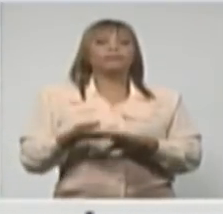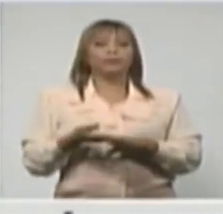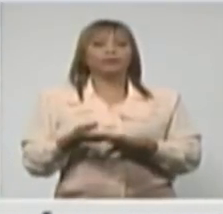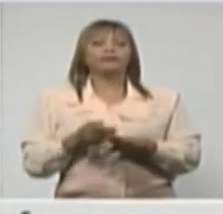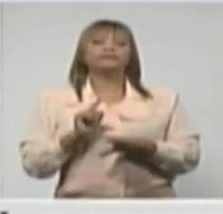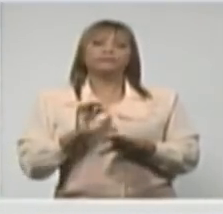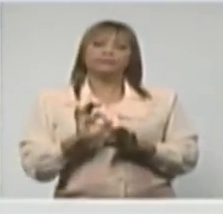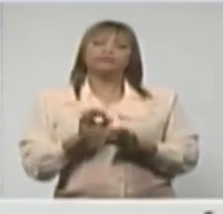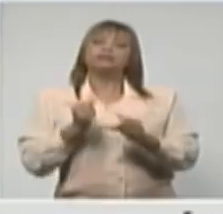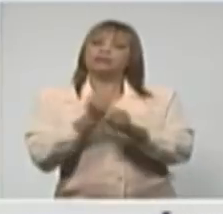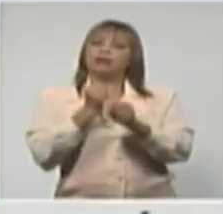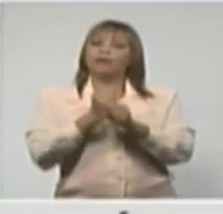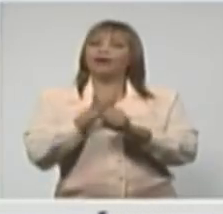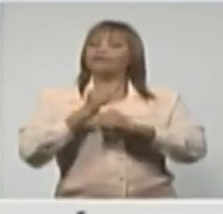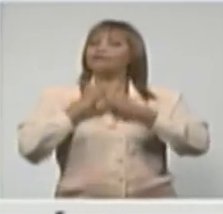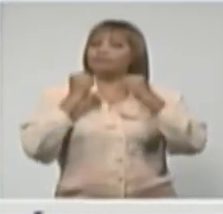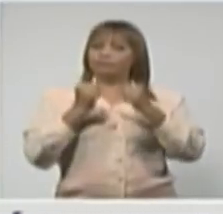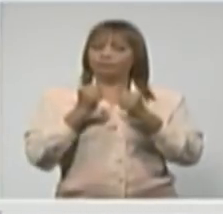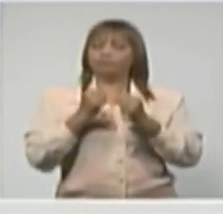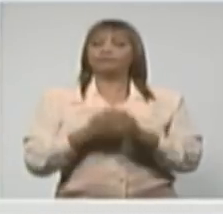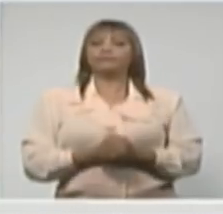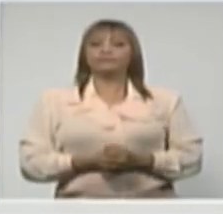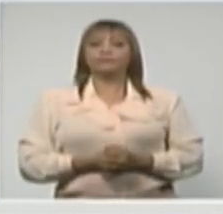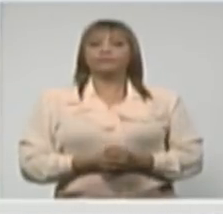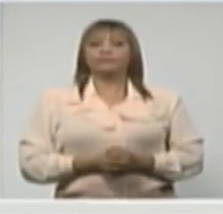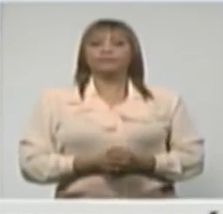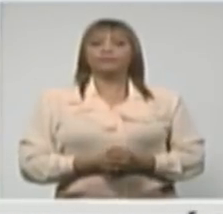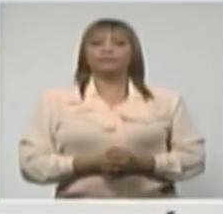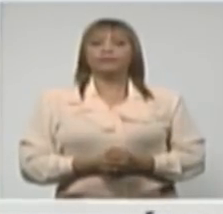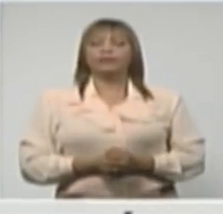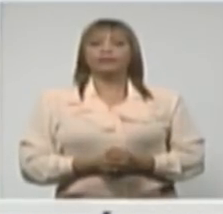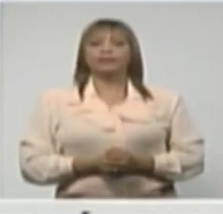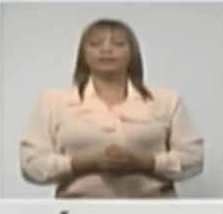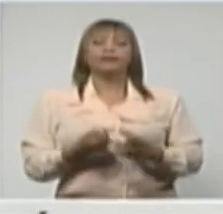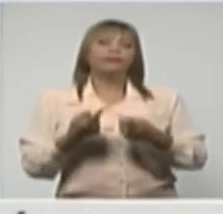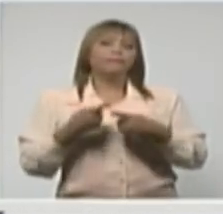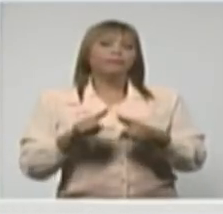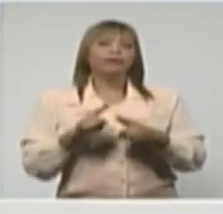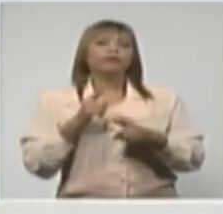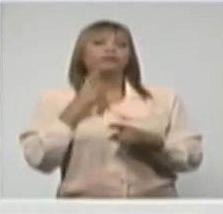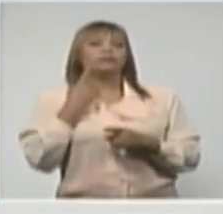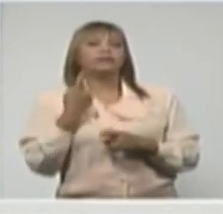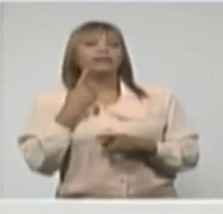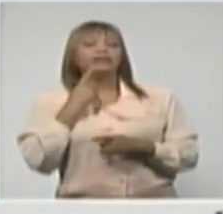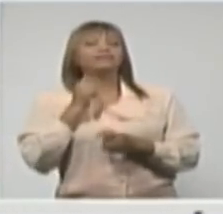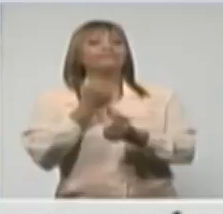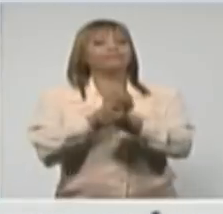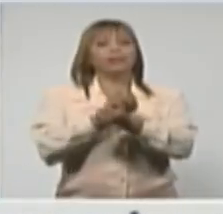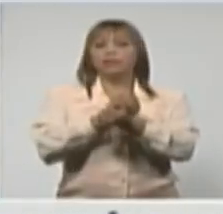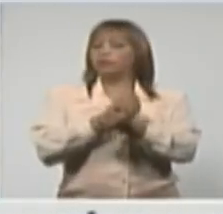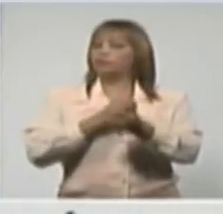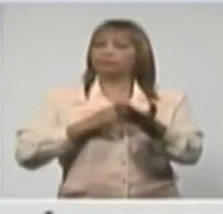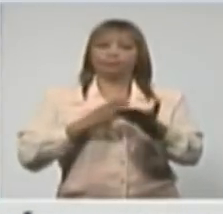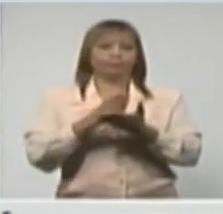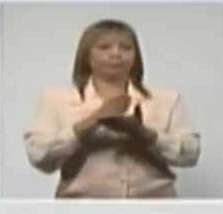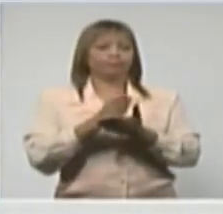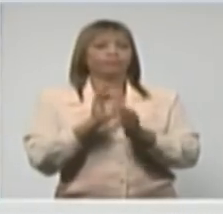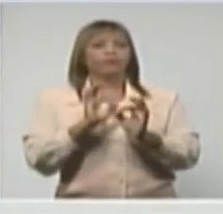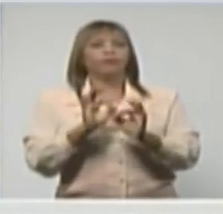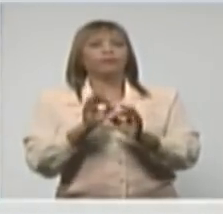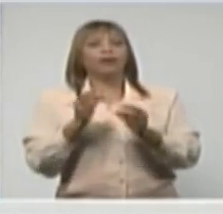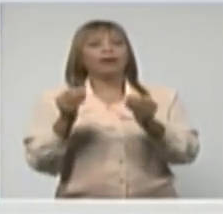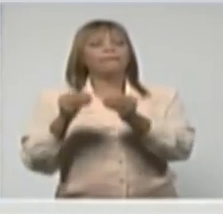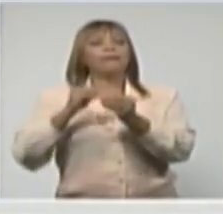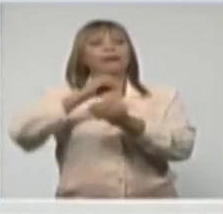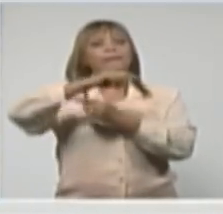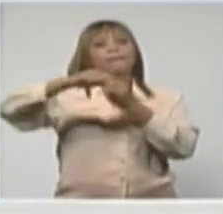está trabajando duro en todos los territorios, pero que indiscutiblemente representan un riesgo por la transmisibilidad